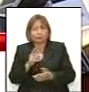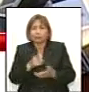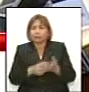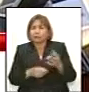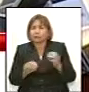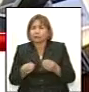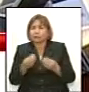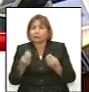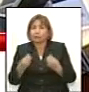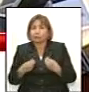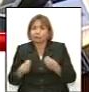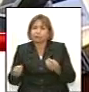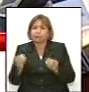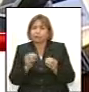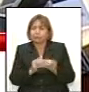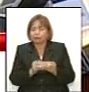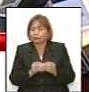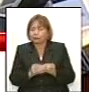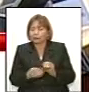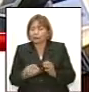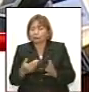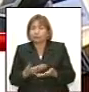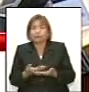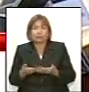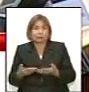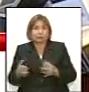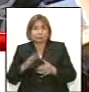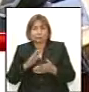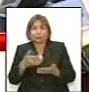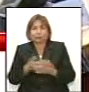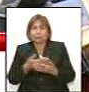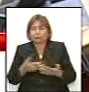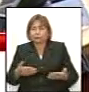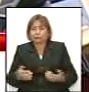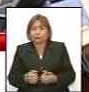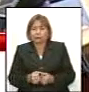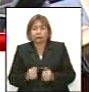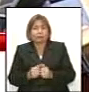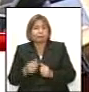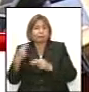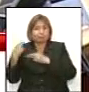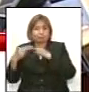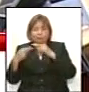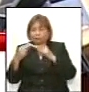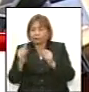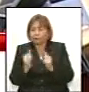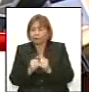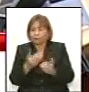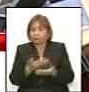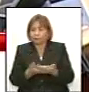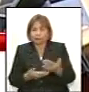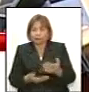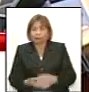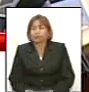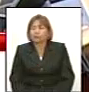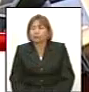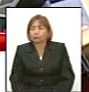venimos incorporando todas las regiones y todos los elementos identitarios en este proceso